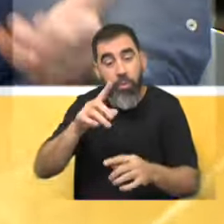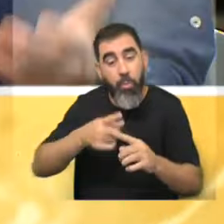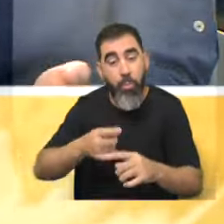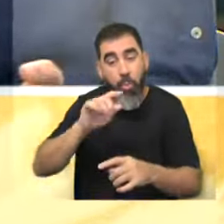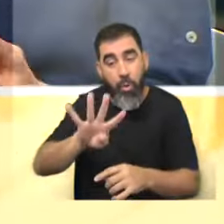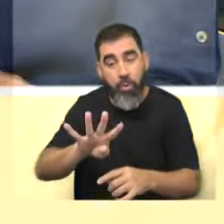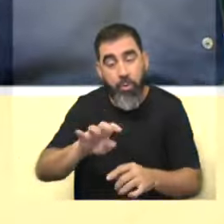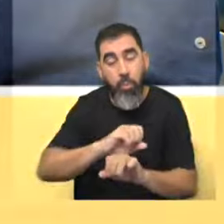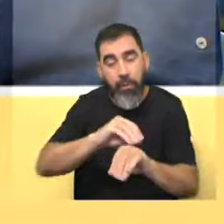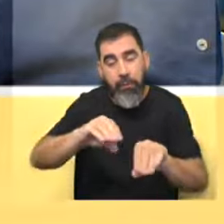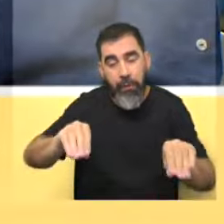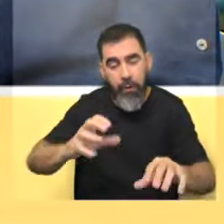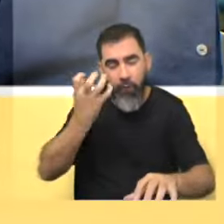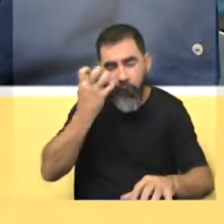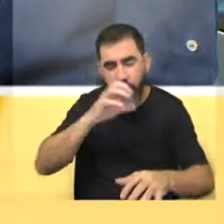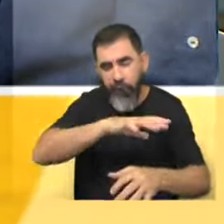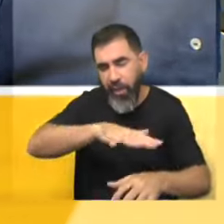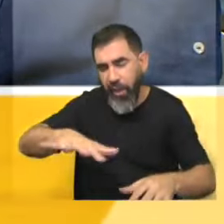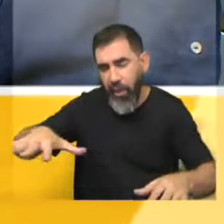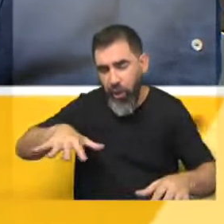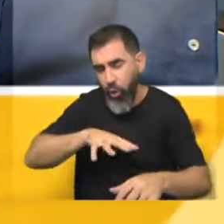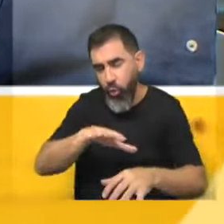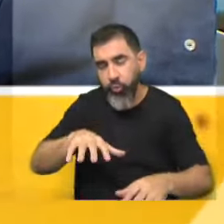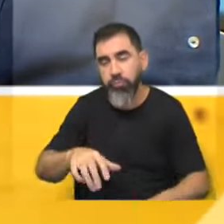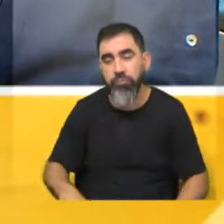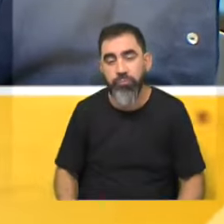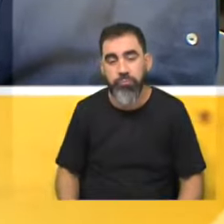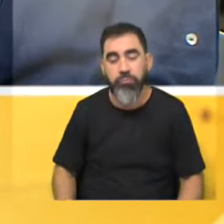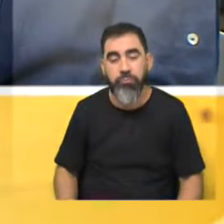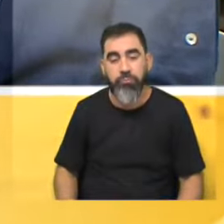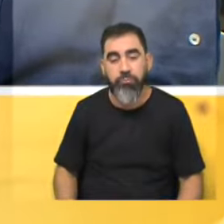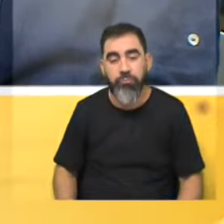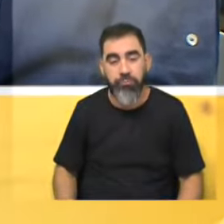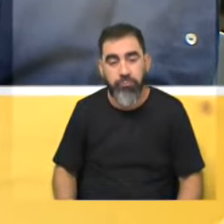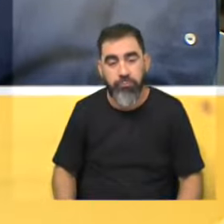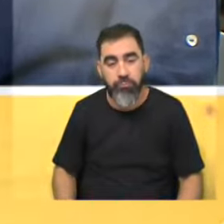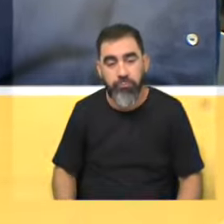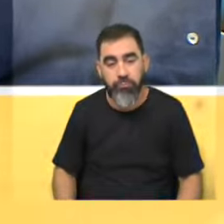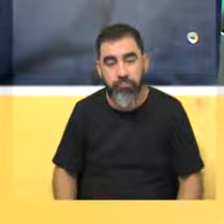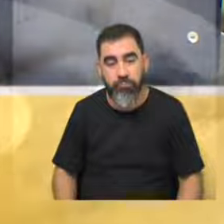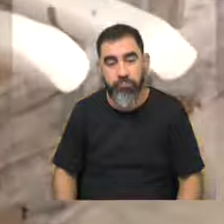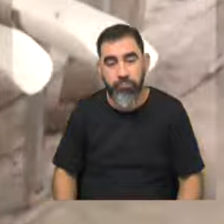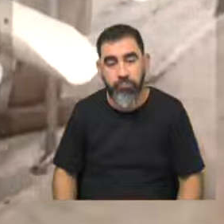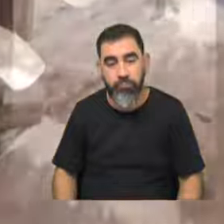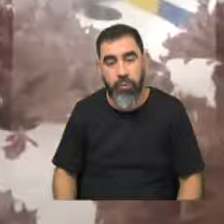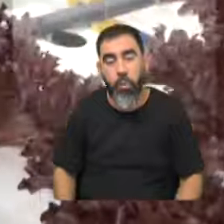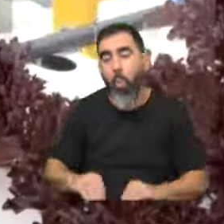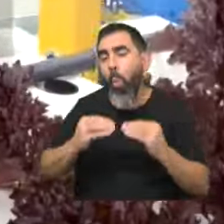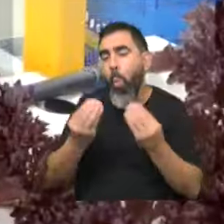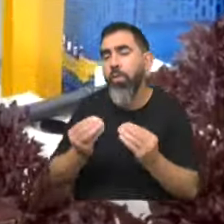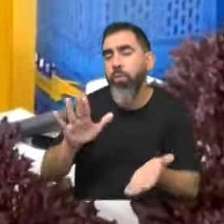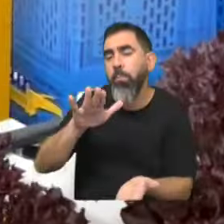andar en terrenos más, además, agro, ¿no? Es decir, entre las vendimias, cargando cargas mayores. ¿Qué capacidad de carga tiene Hugo